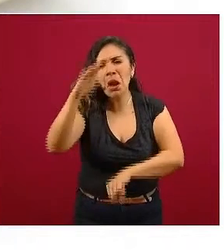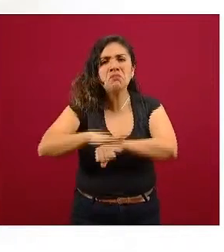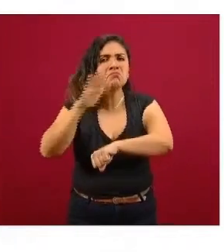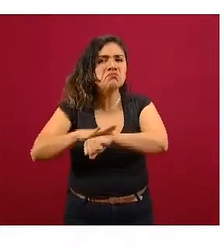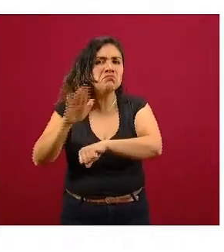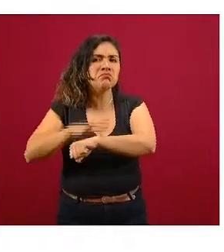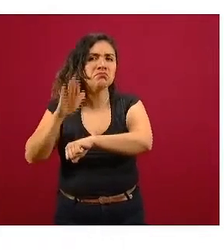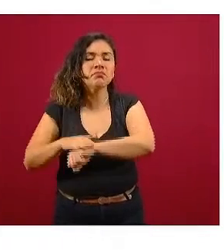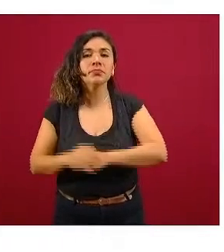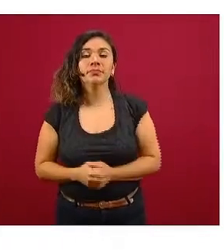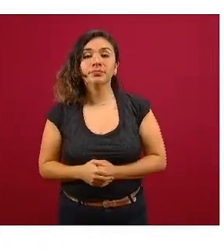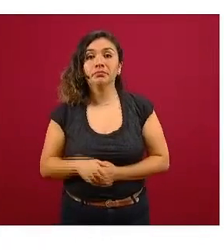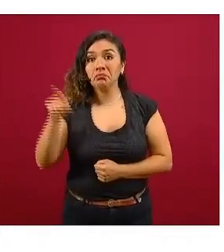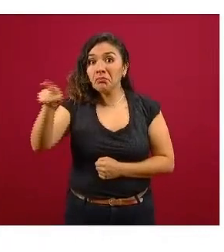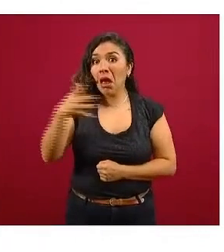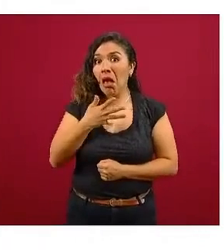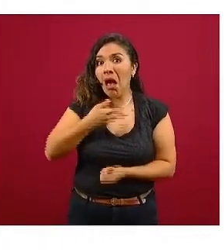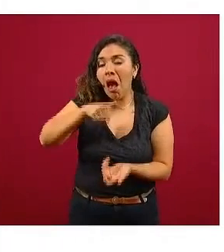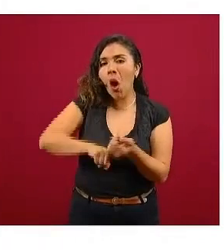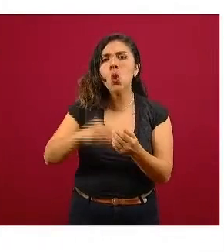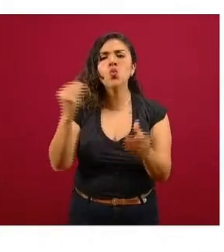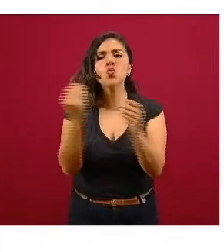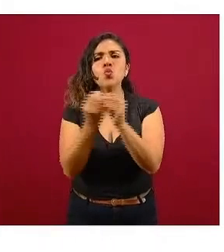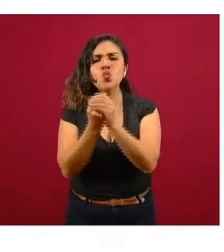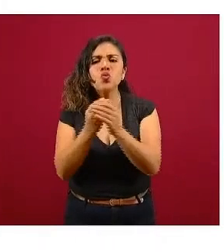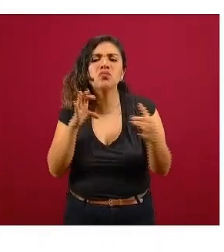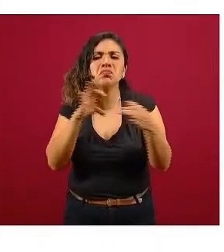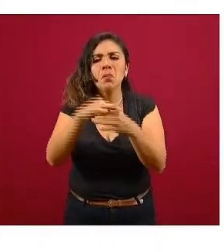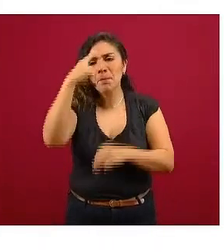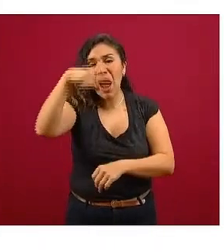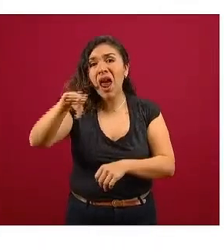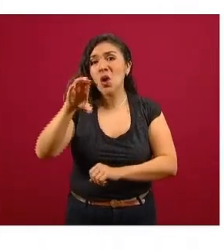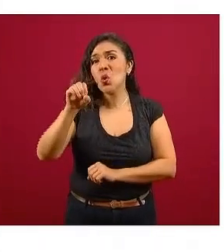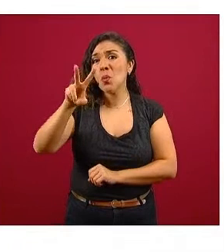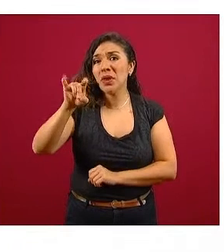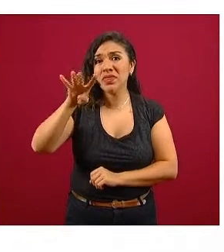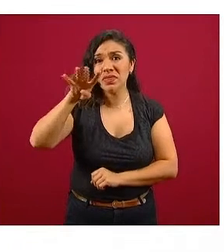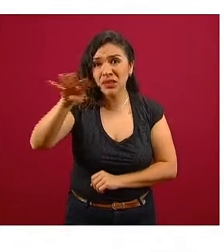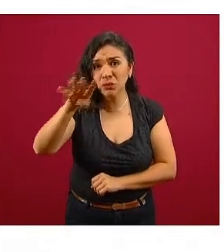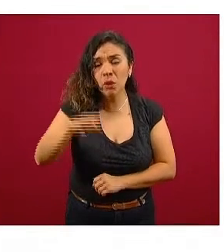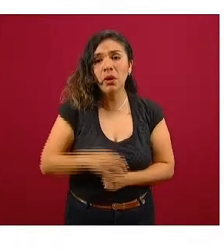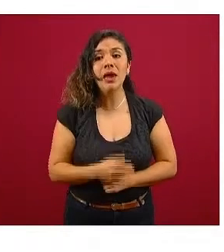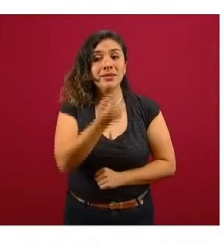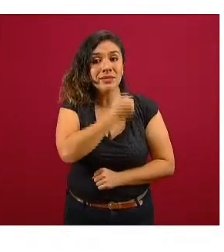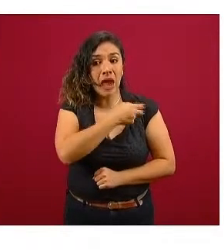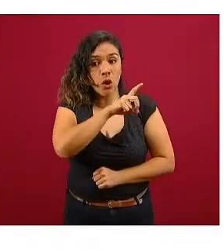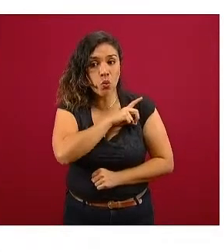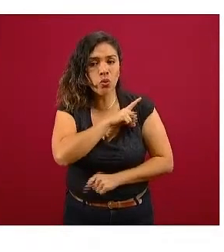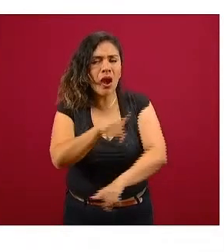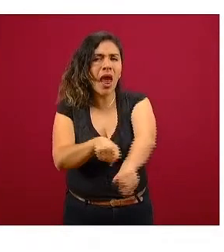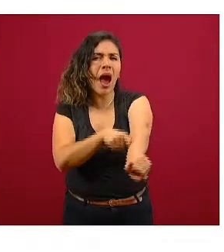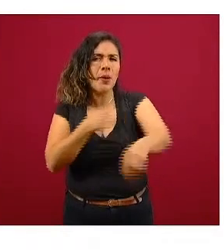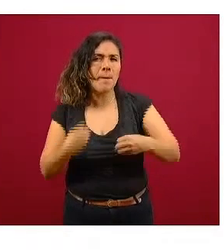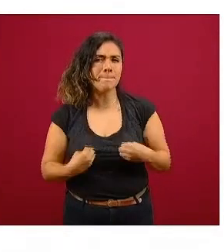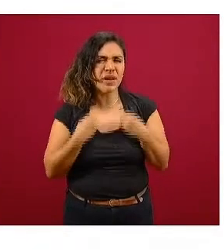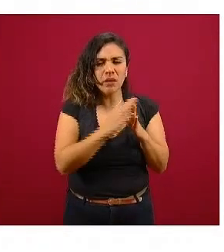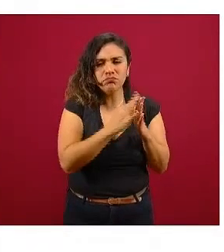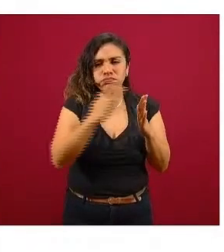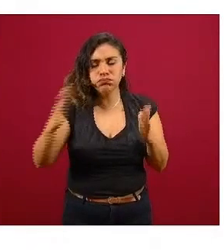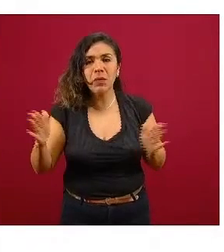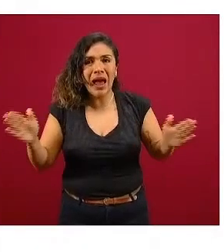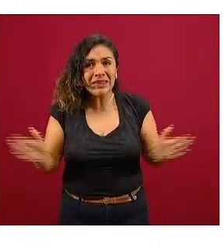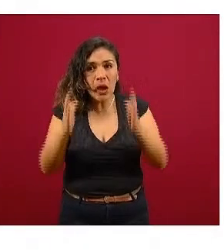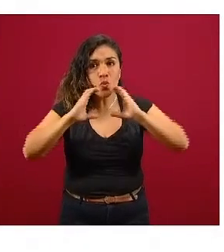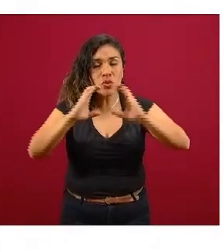concluirlos. Encontrarás cursos relacionados con el COVID-19, la salud a lo largo de la vida, promoción de